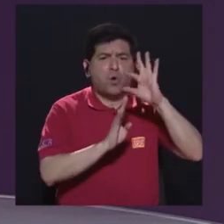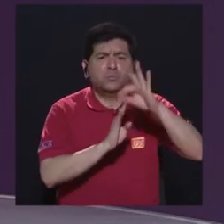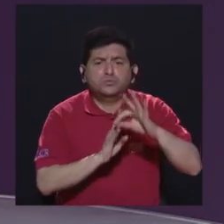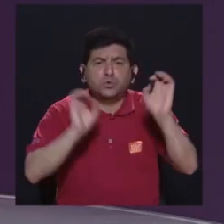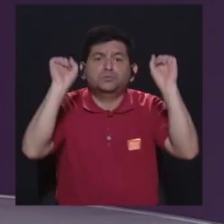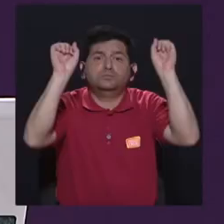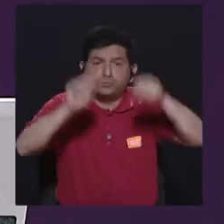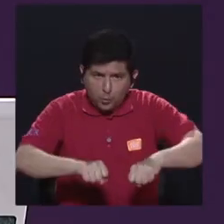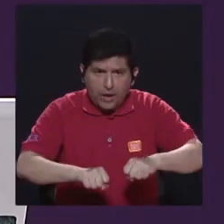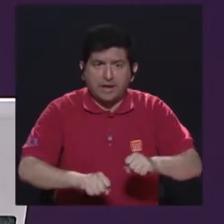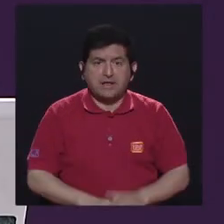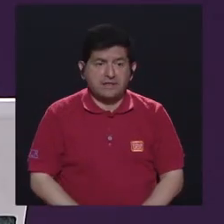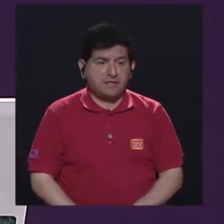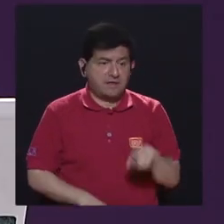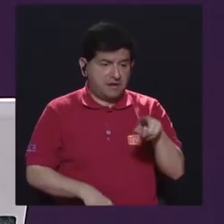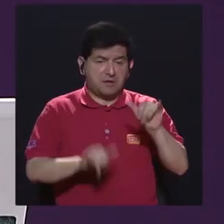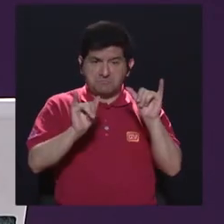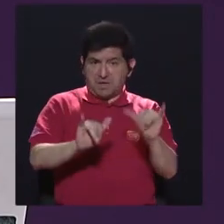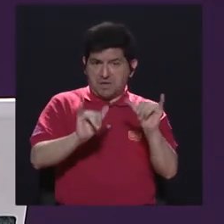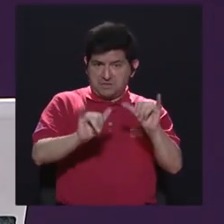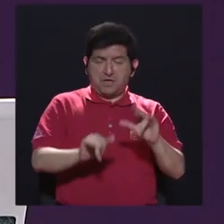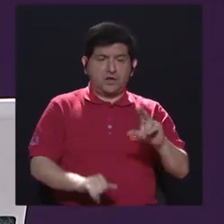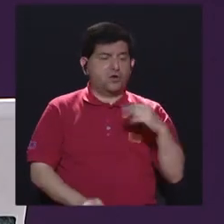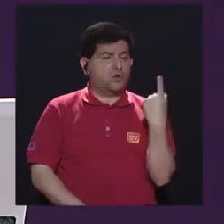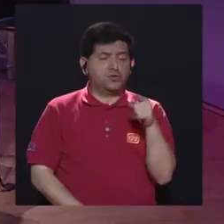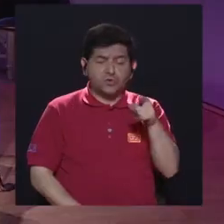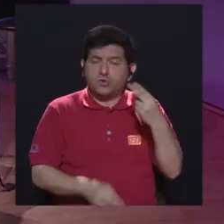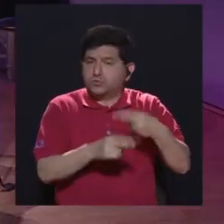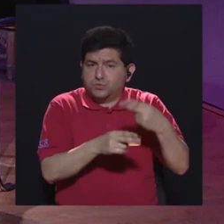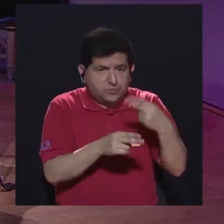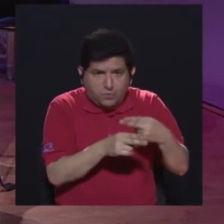que pueden residir, digamos, más allá de ese binomio,